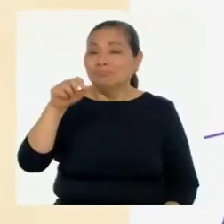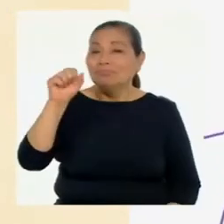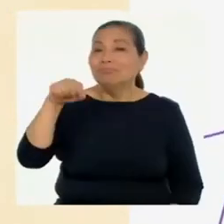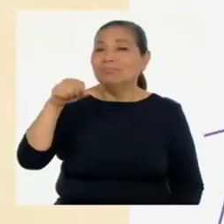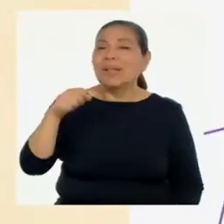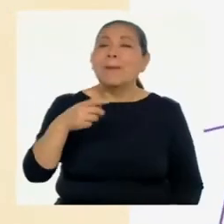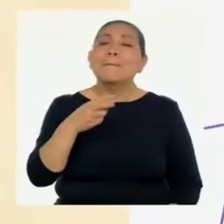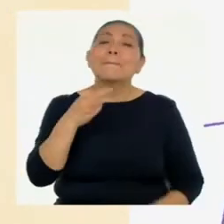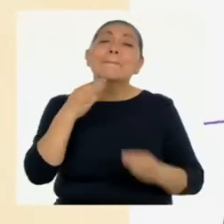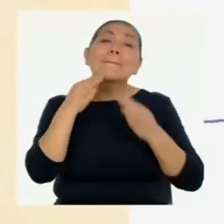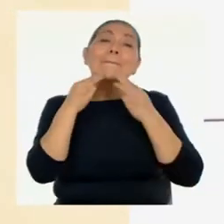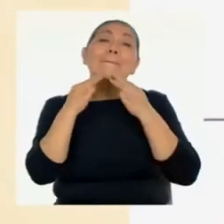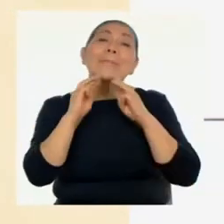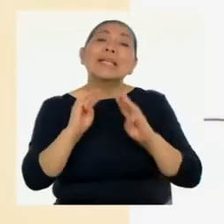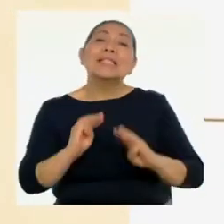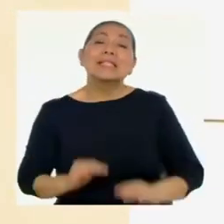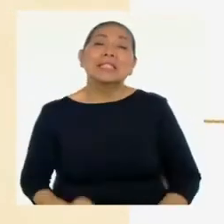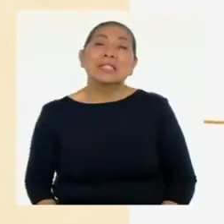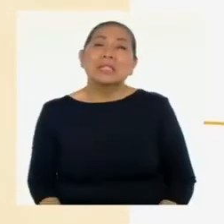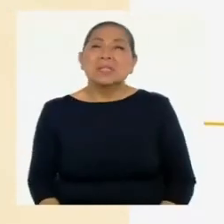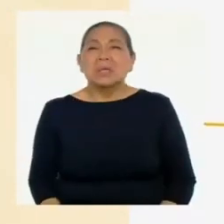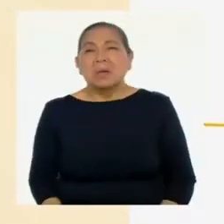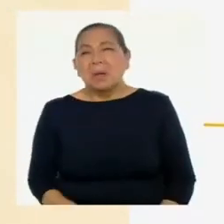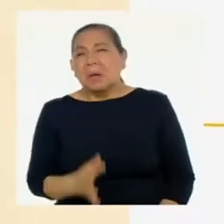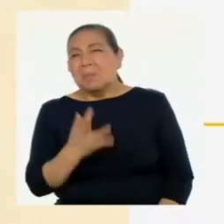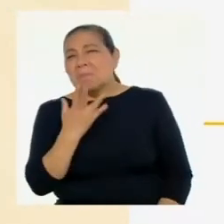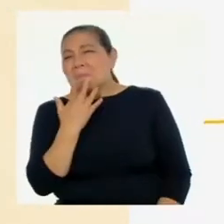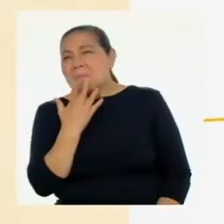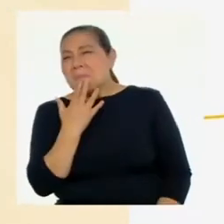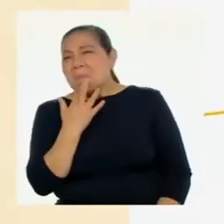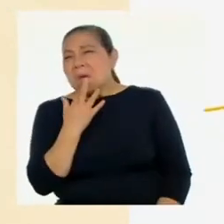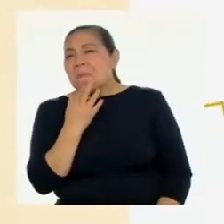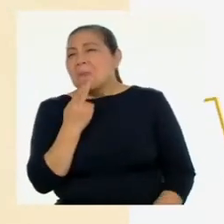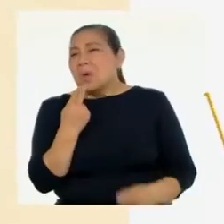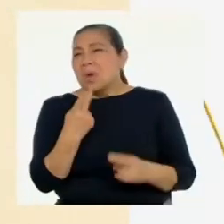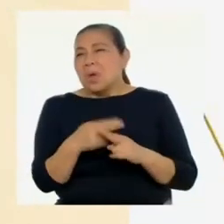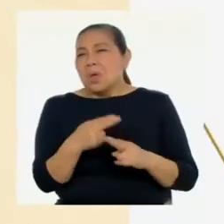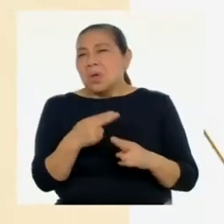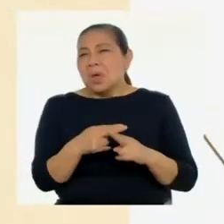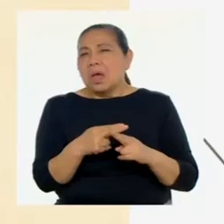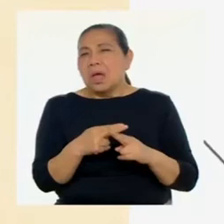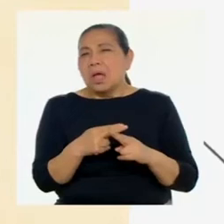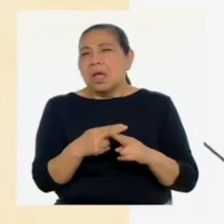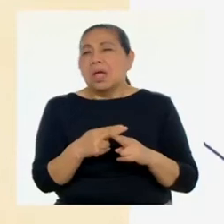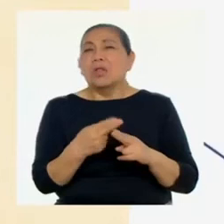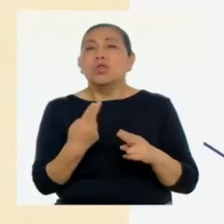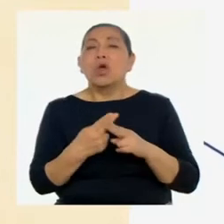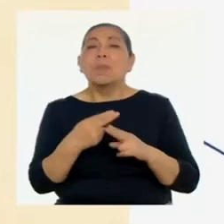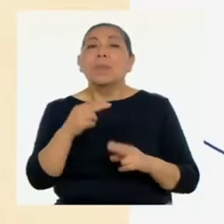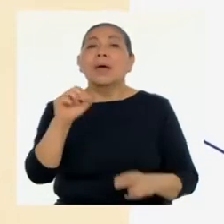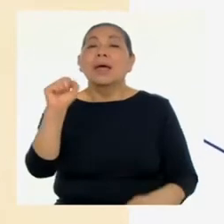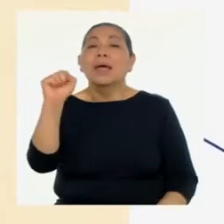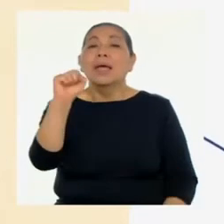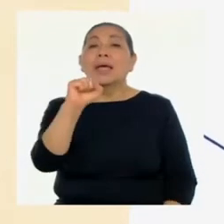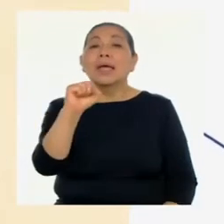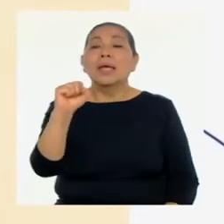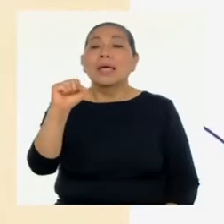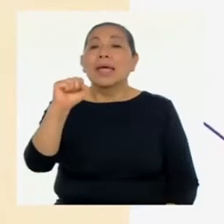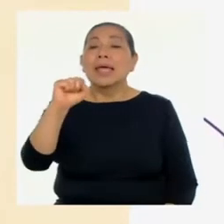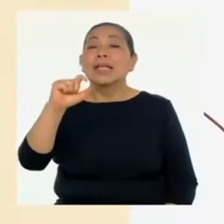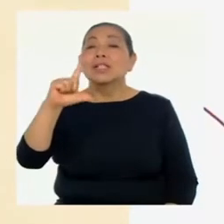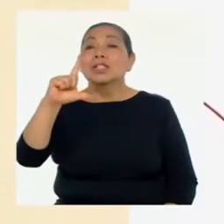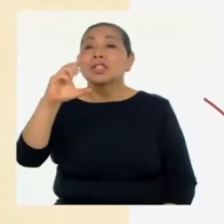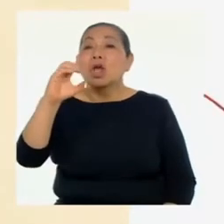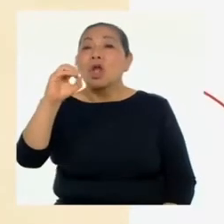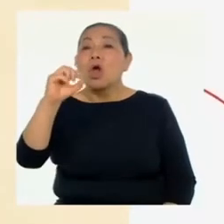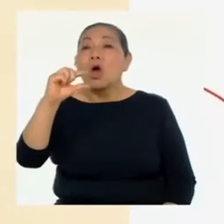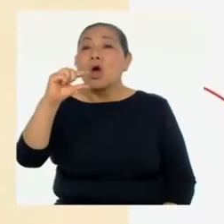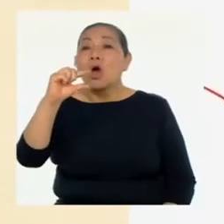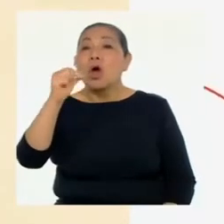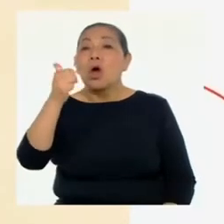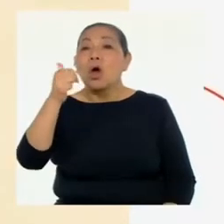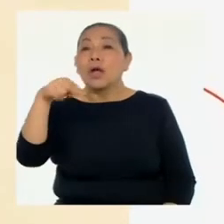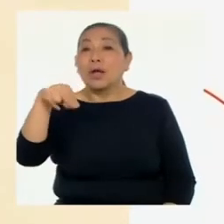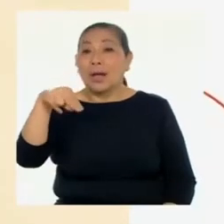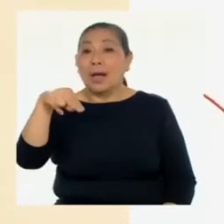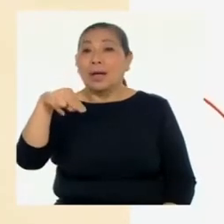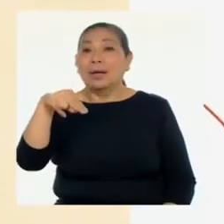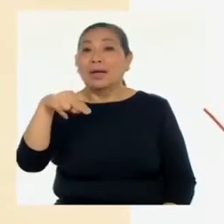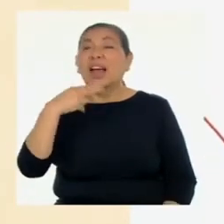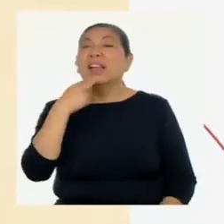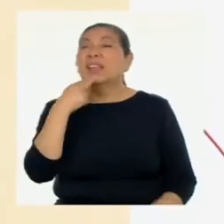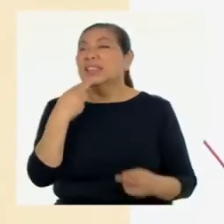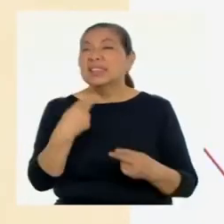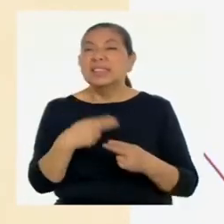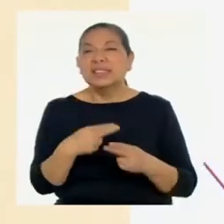cierto. ¿Qué mensajes? Me parece que se llaman eslóganes. Correcto. Un eslogan es una